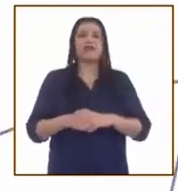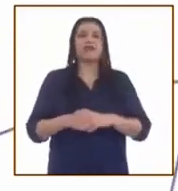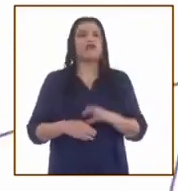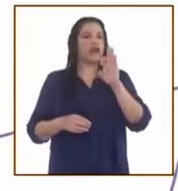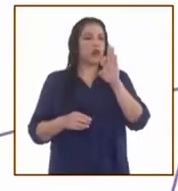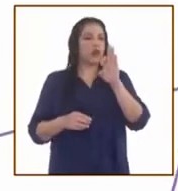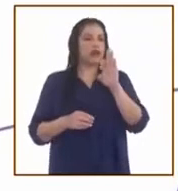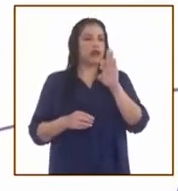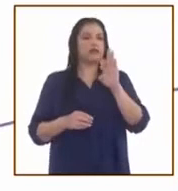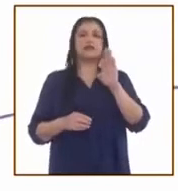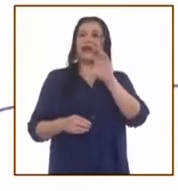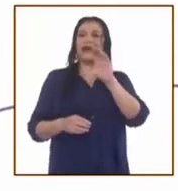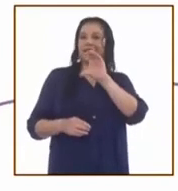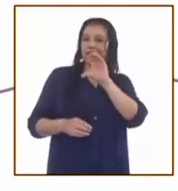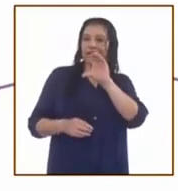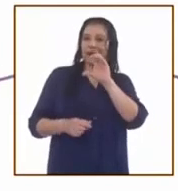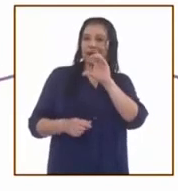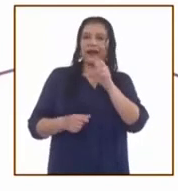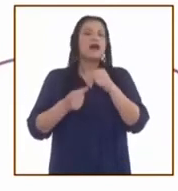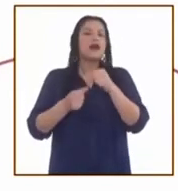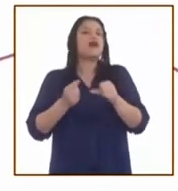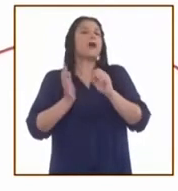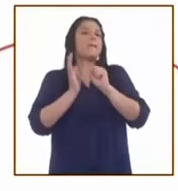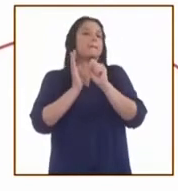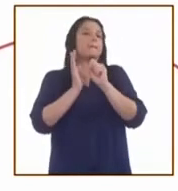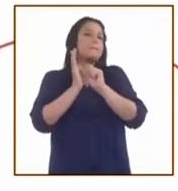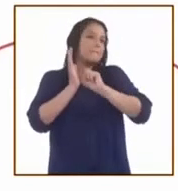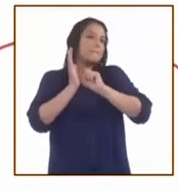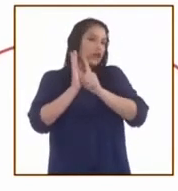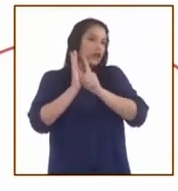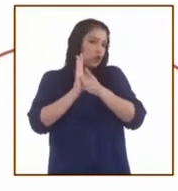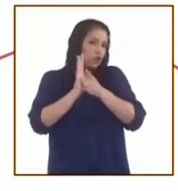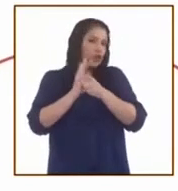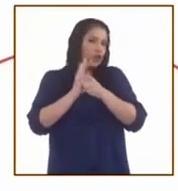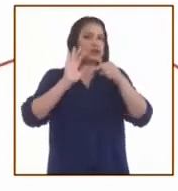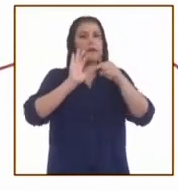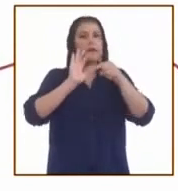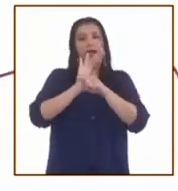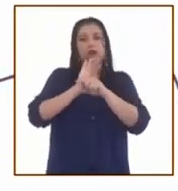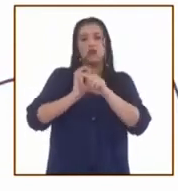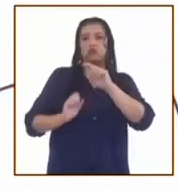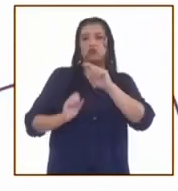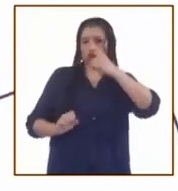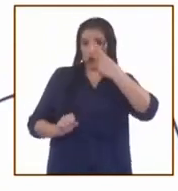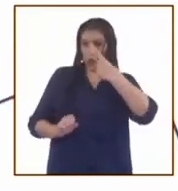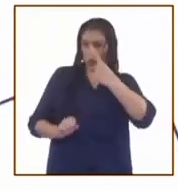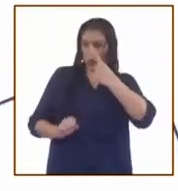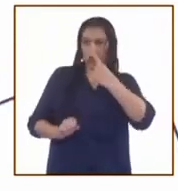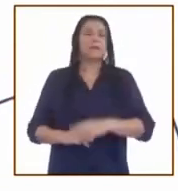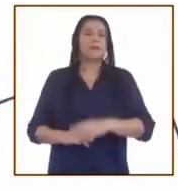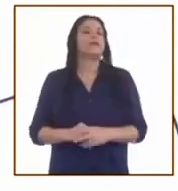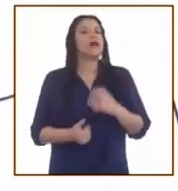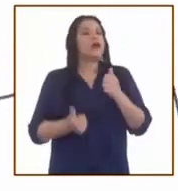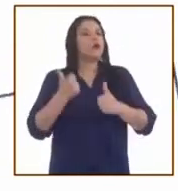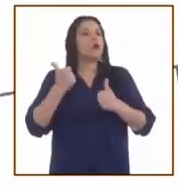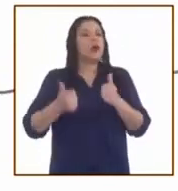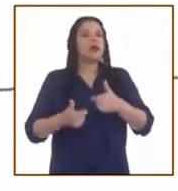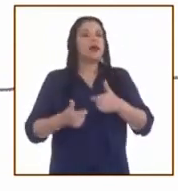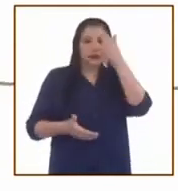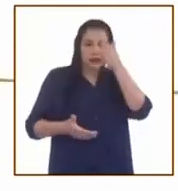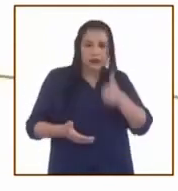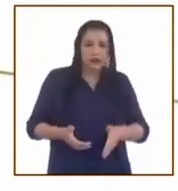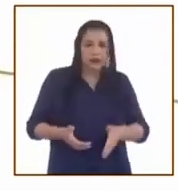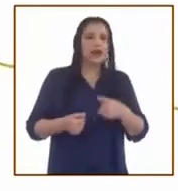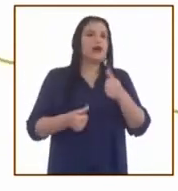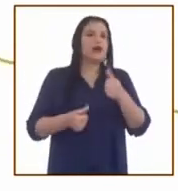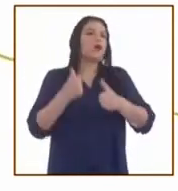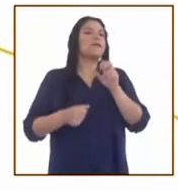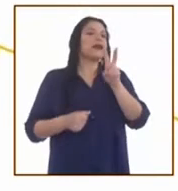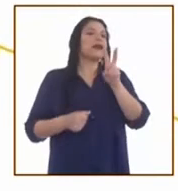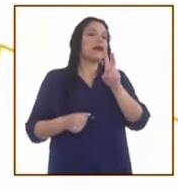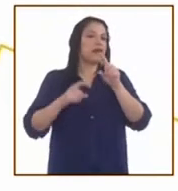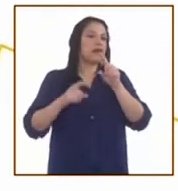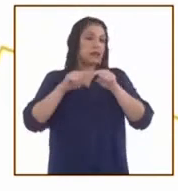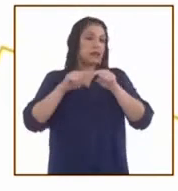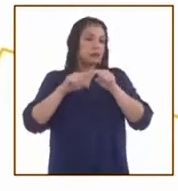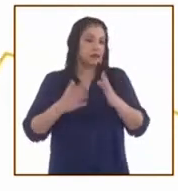frecuencia cardíaca con su unidad minutos a la -1. Correcto, el eje vertical le corresponde a tu variable dependiente.